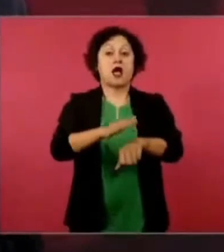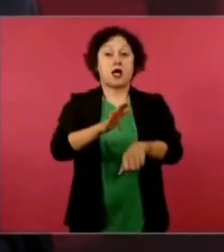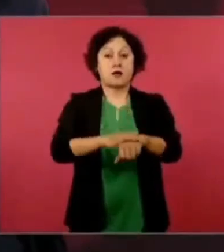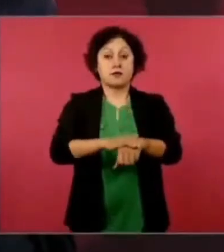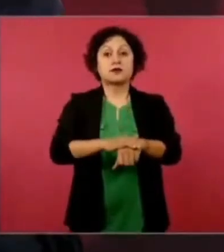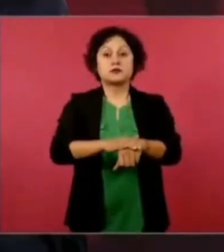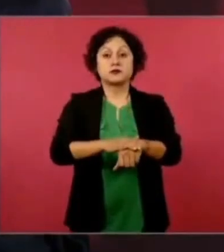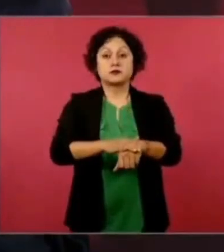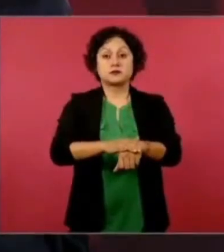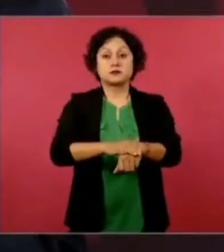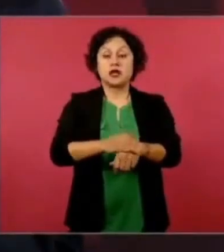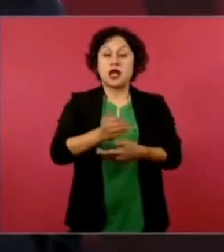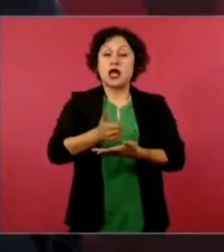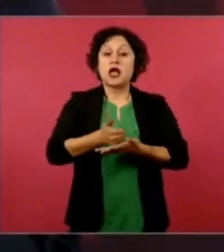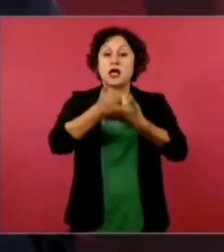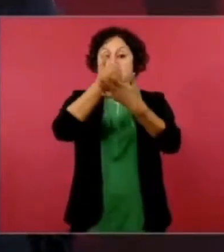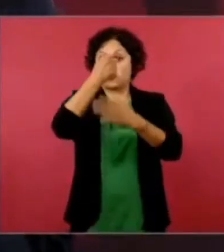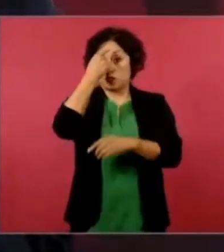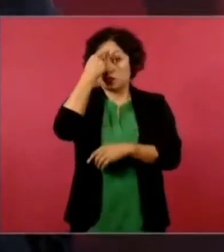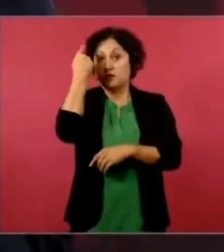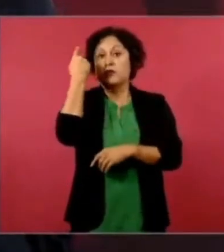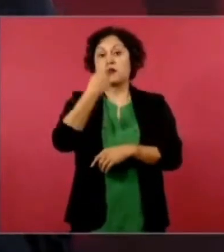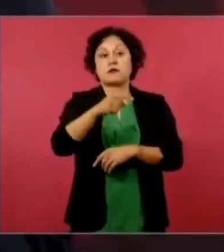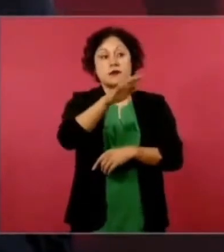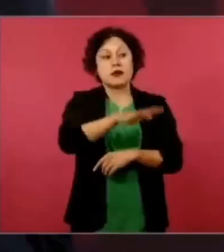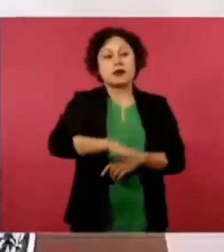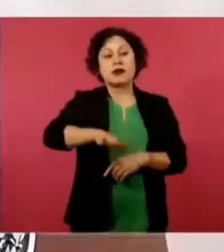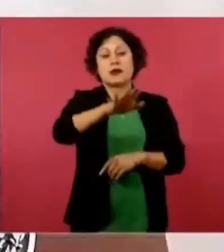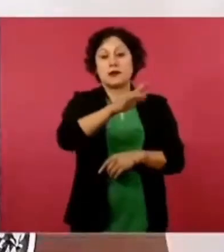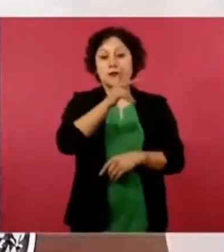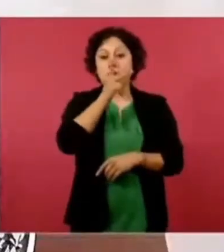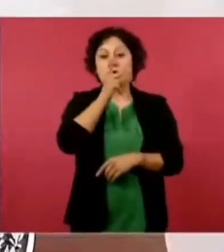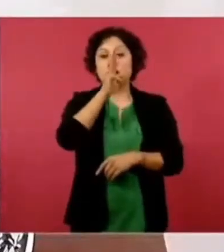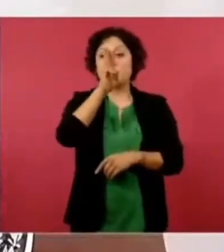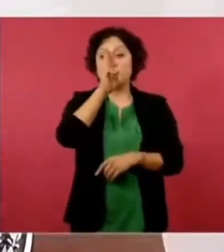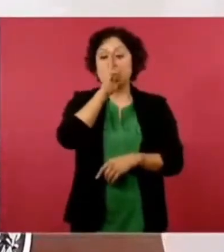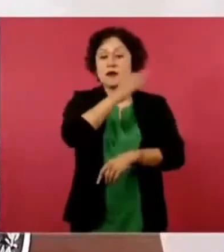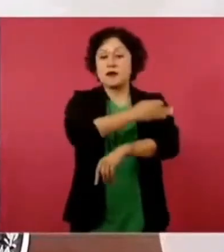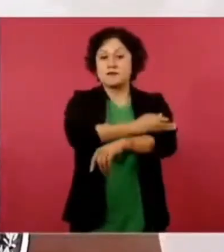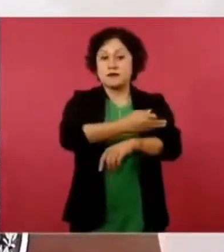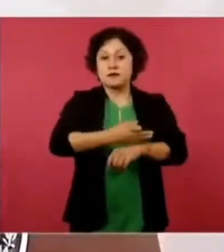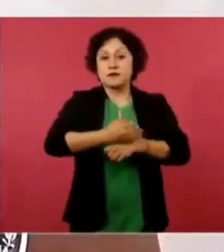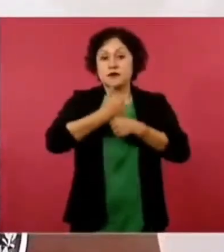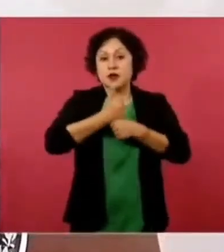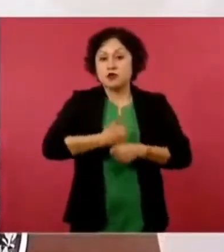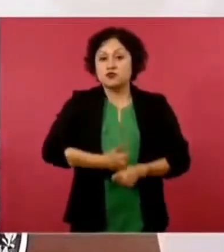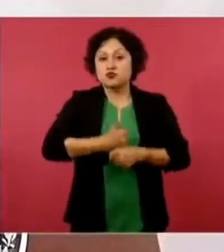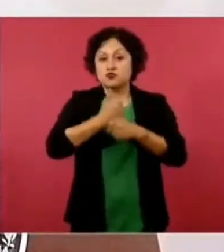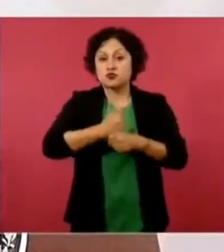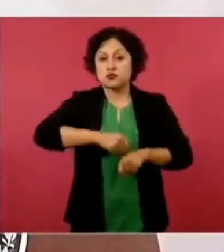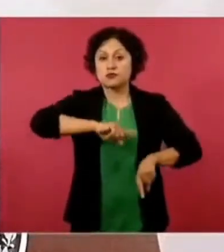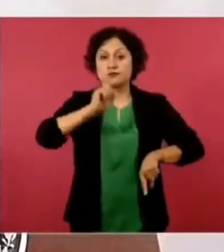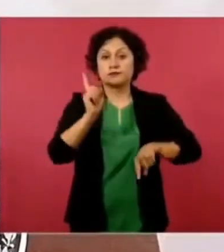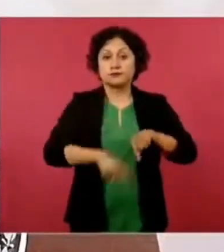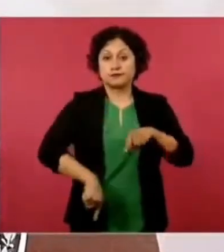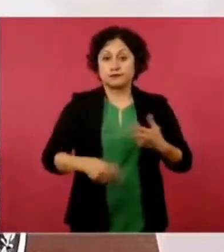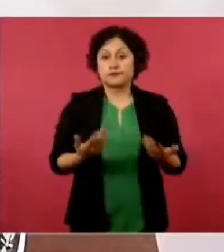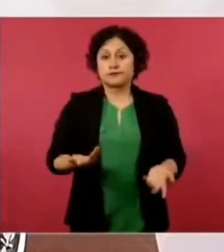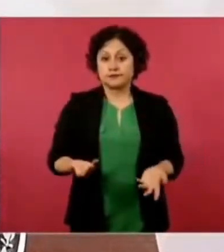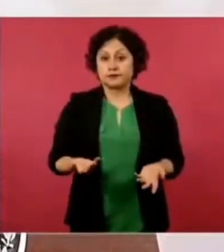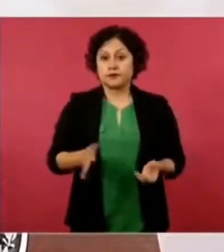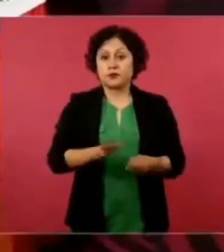sufra, que padres, madres no sufran por la desaparición de los